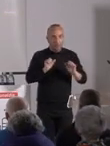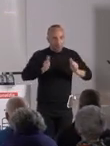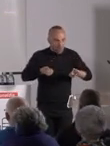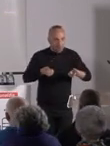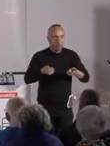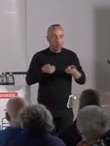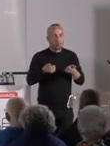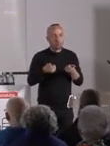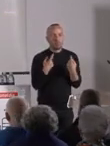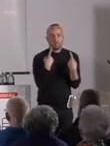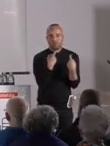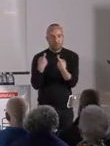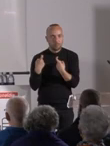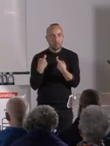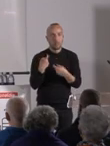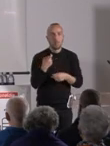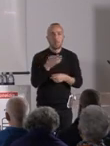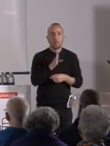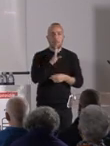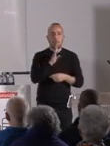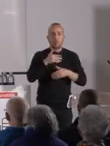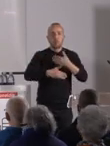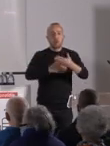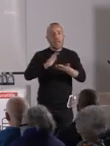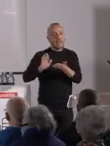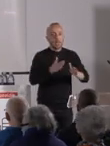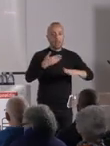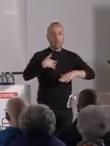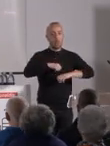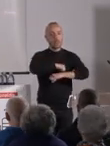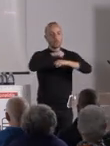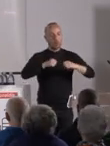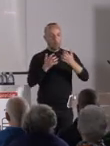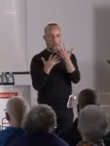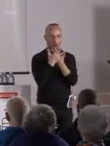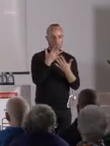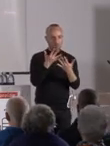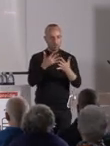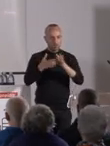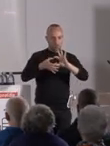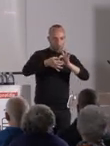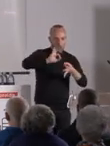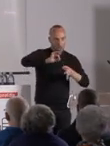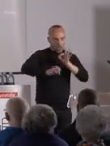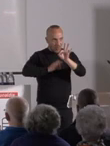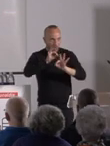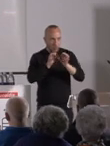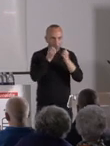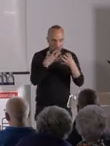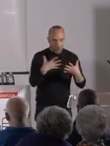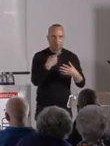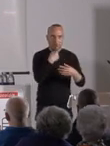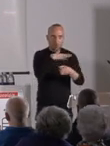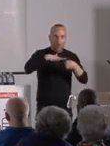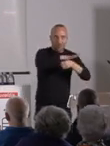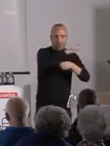En una etapa, digamos, más madura de esta articulación, pues el principal reto es la incidencia política, a nivel legal,